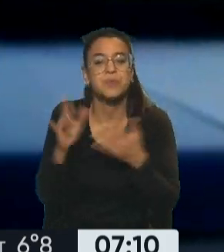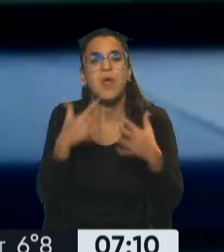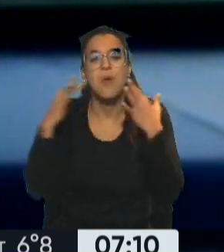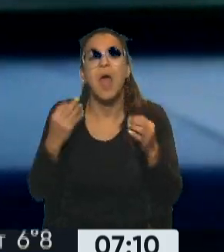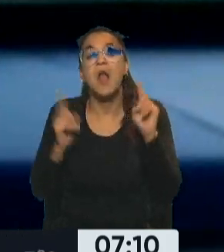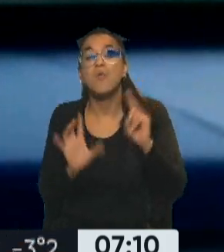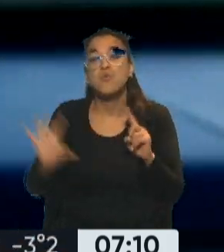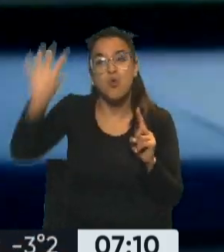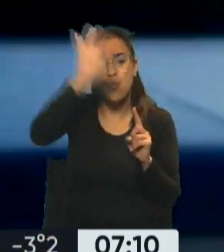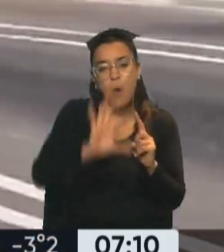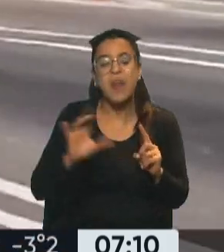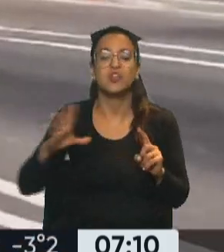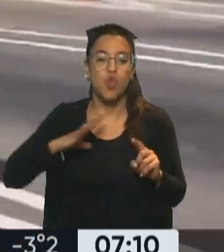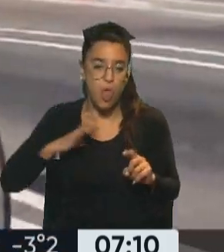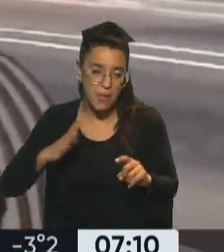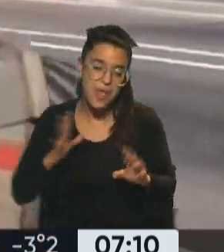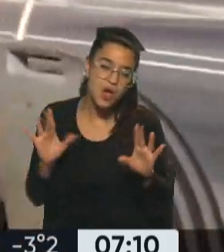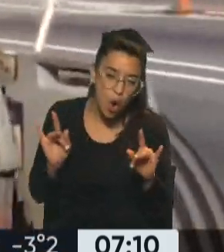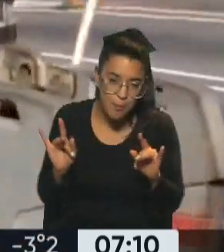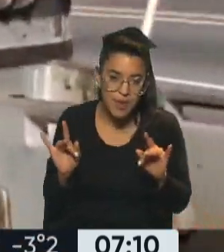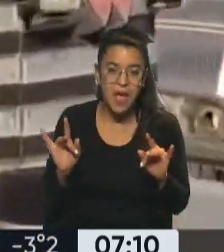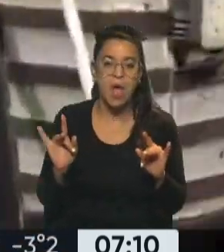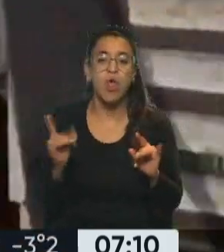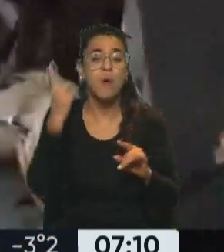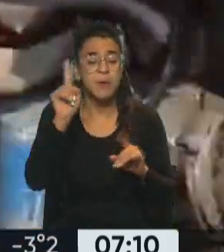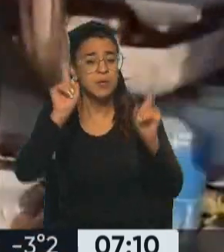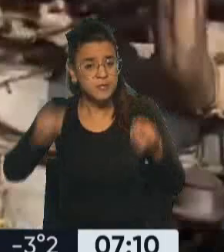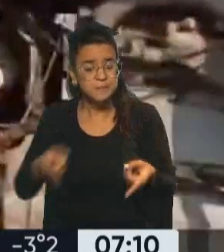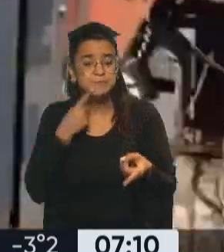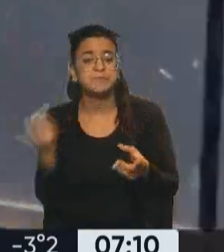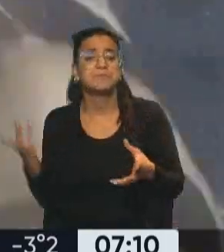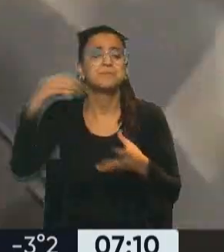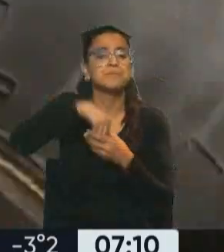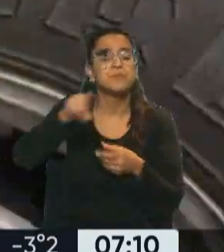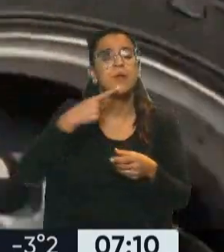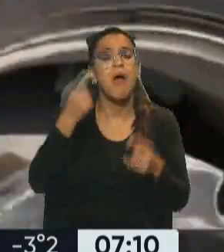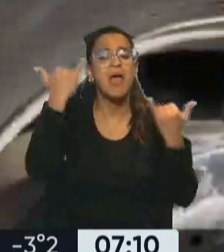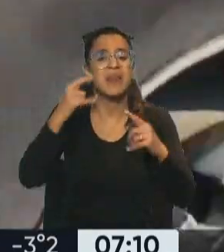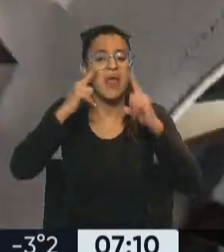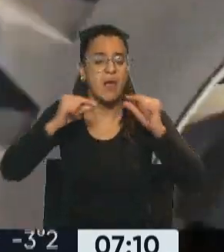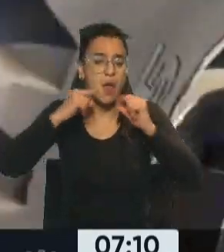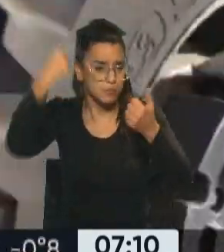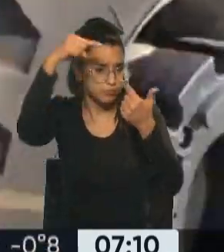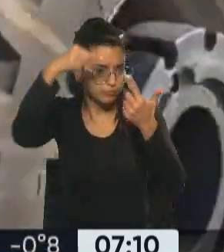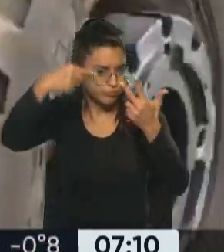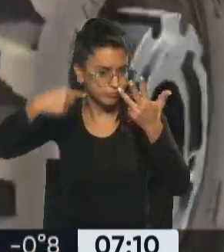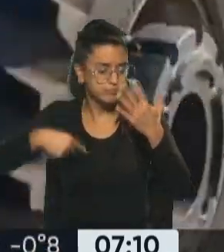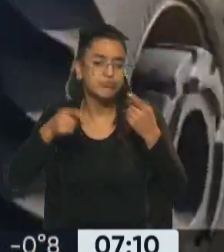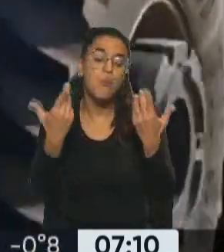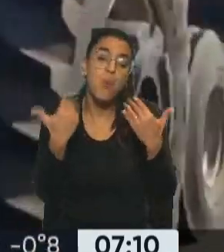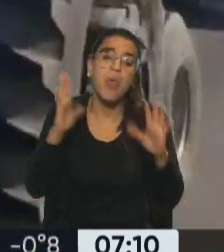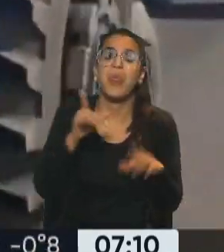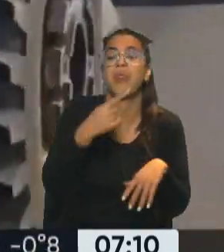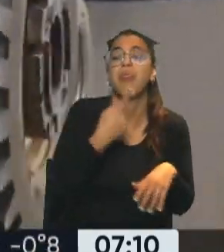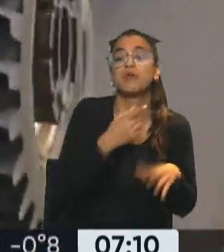algunos puntos del país todavía es complicado, pero también se sumaron una serie de reclamos que pueden ir desde